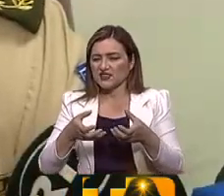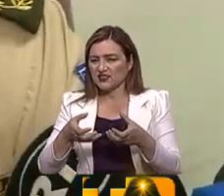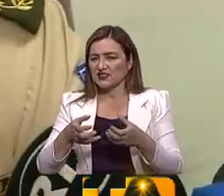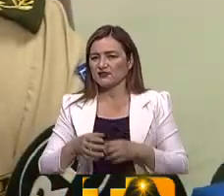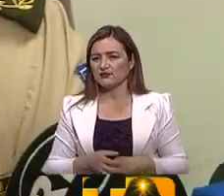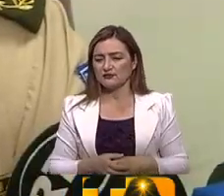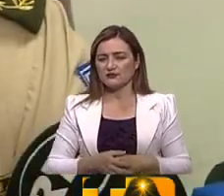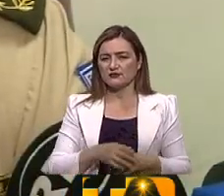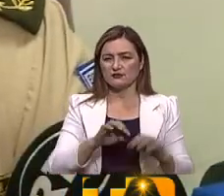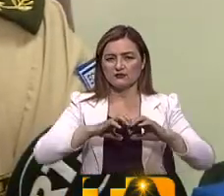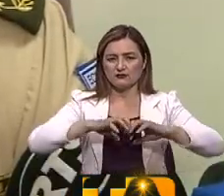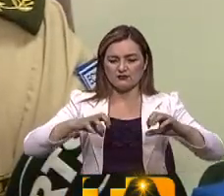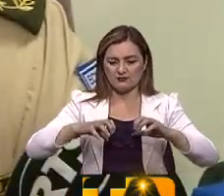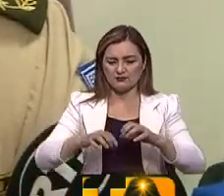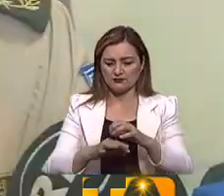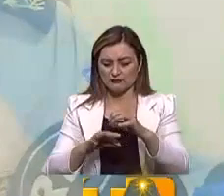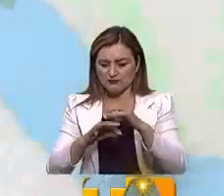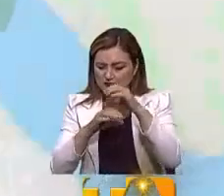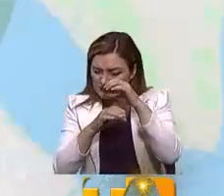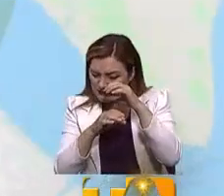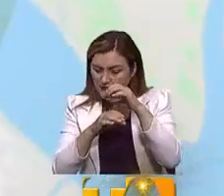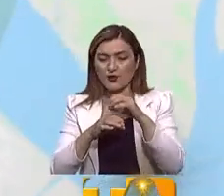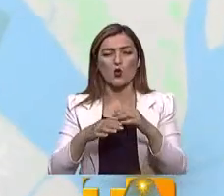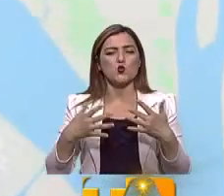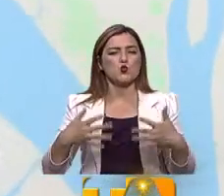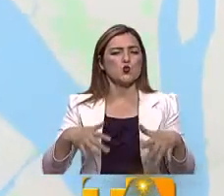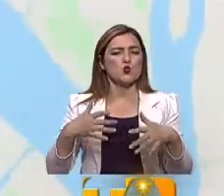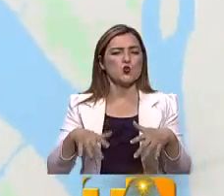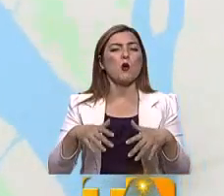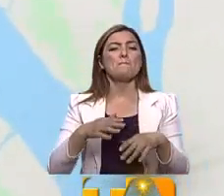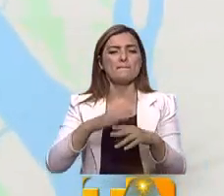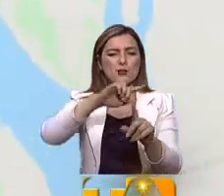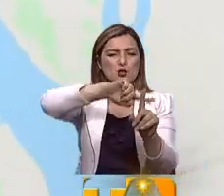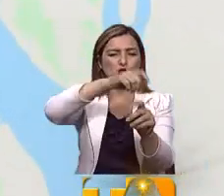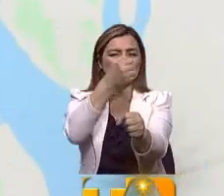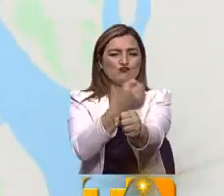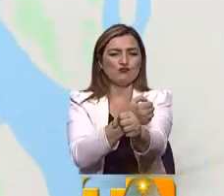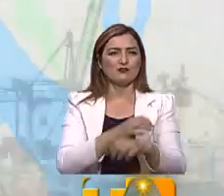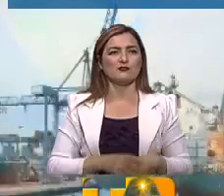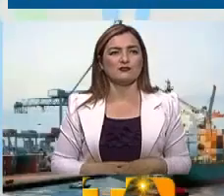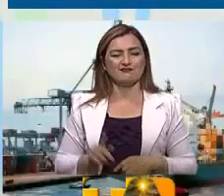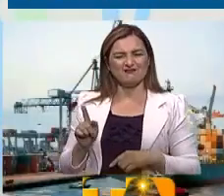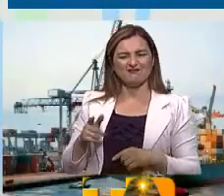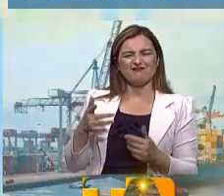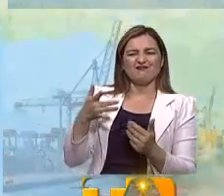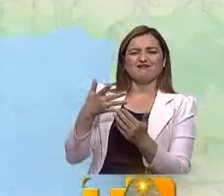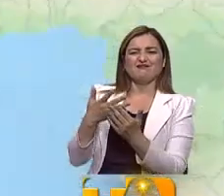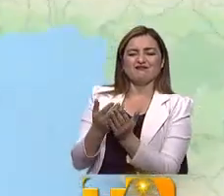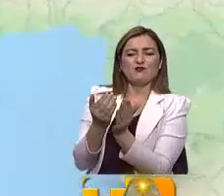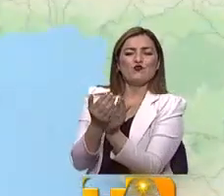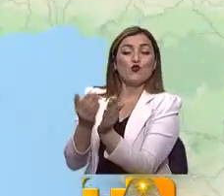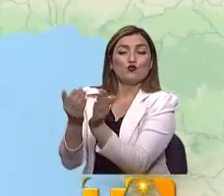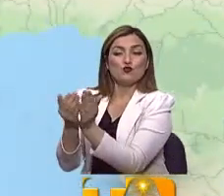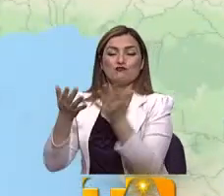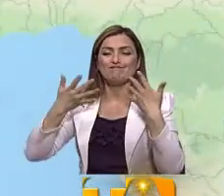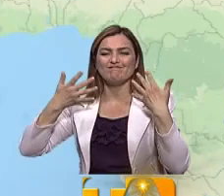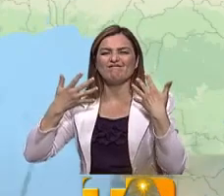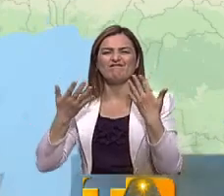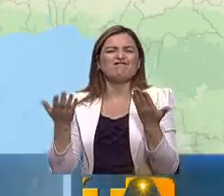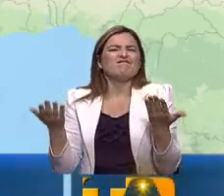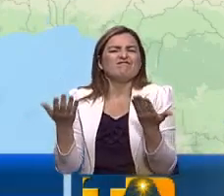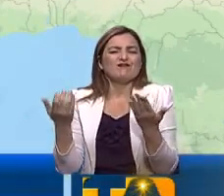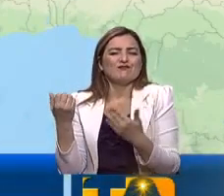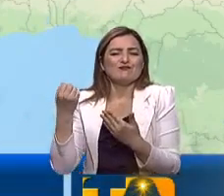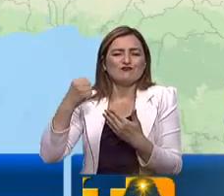realizada la prueba de campo, dio para cocaína. Su ruta saldría del sector de Guerreros el Fortín hacia el puerto de Guayaquil con destino a países